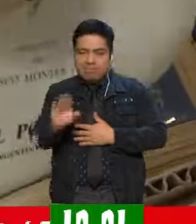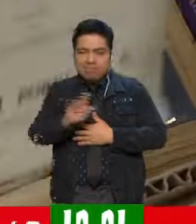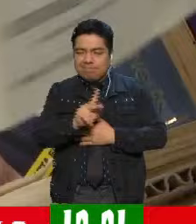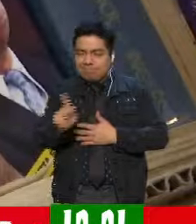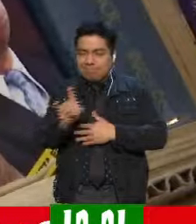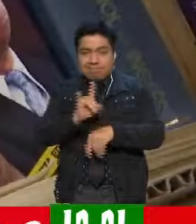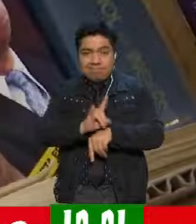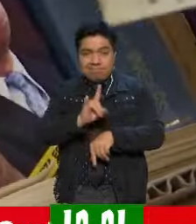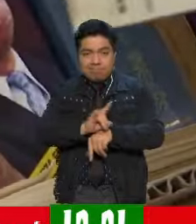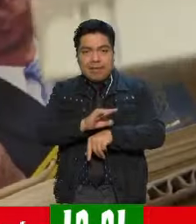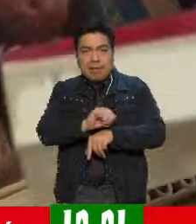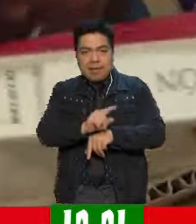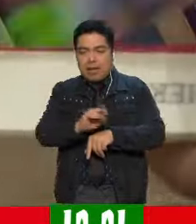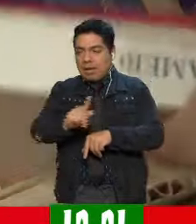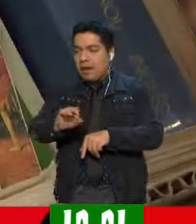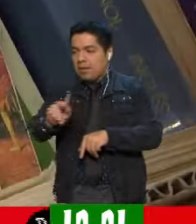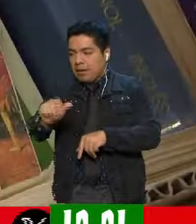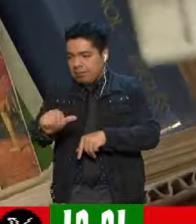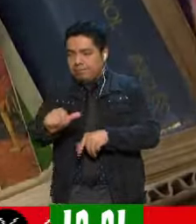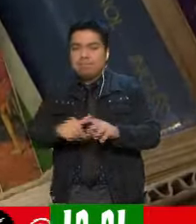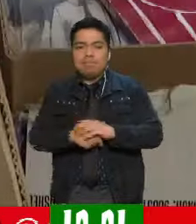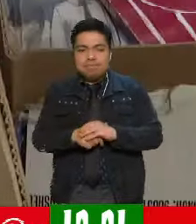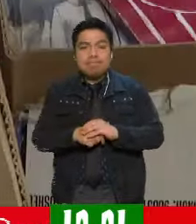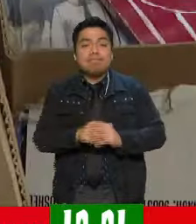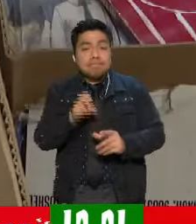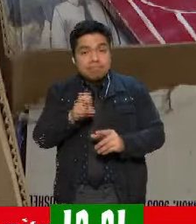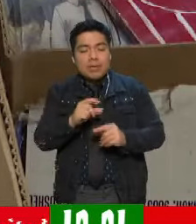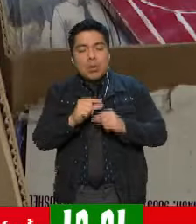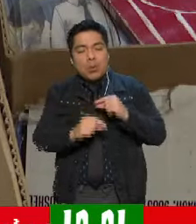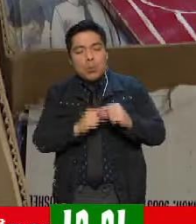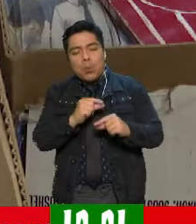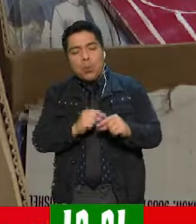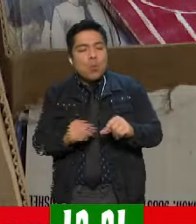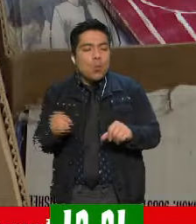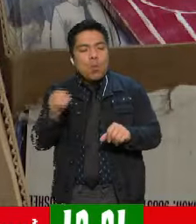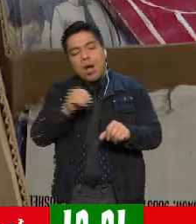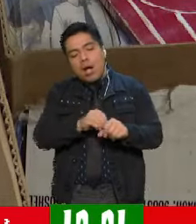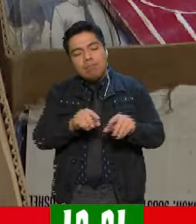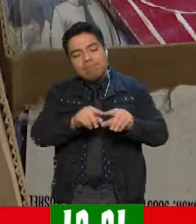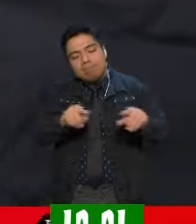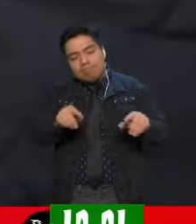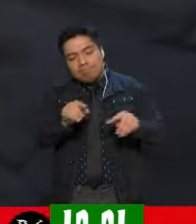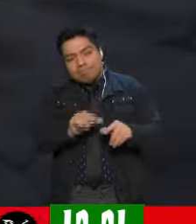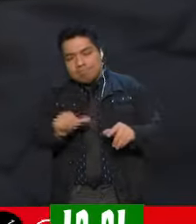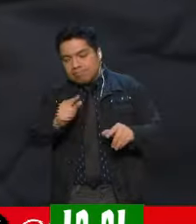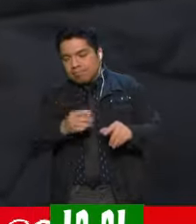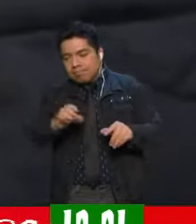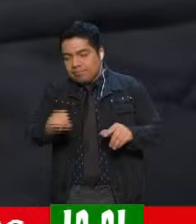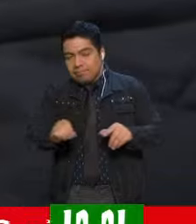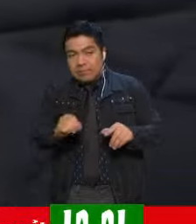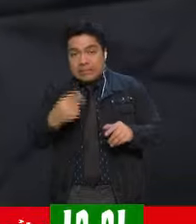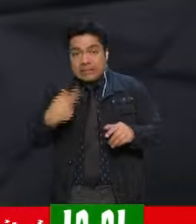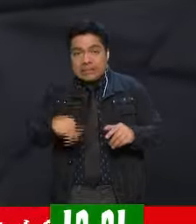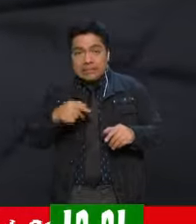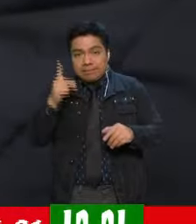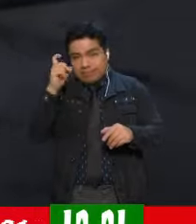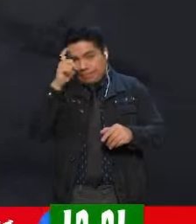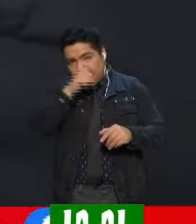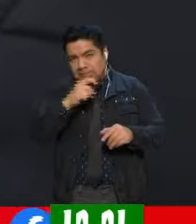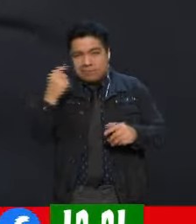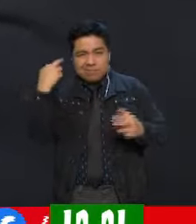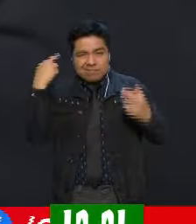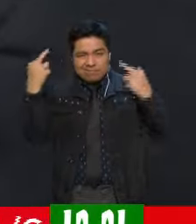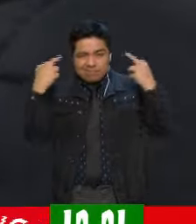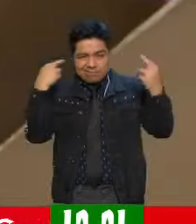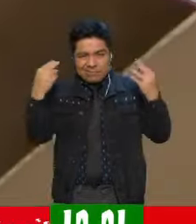libro La metamorfosis de Franz kazka y que se fue integrando al ambiente cotidiano de la central Aunque complicado entre el bullicio y las